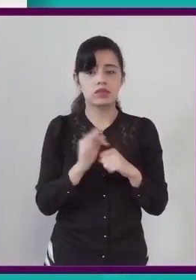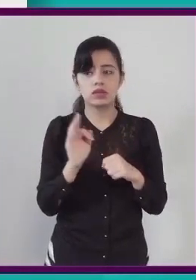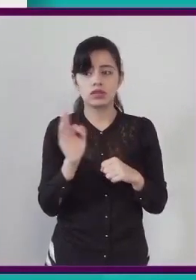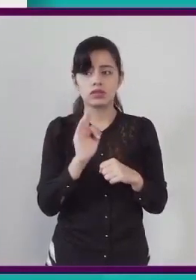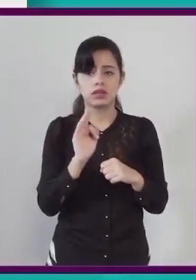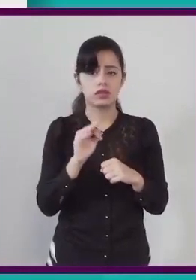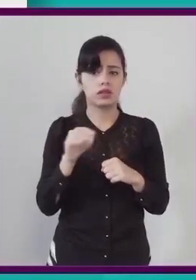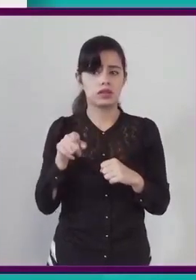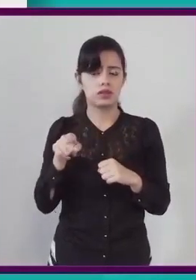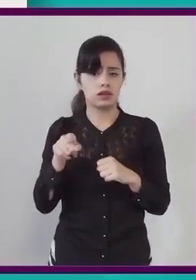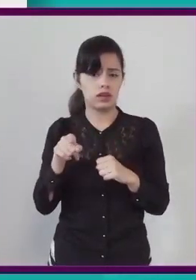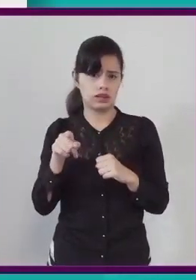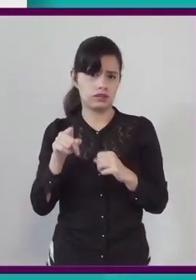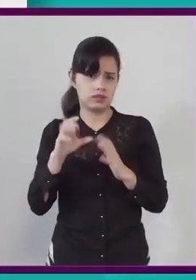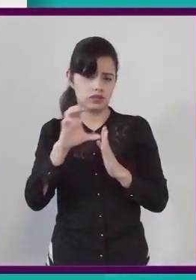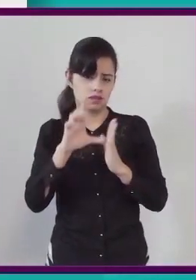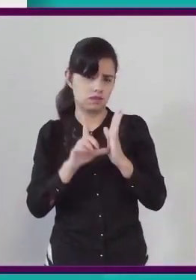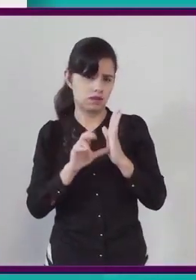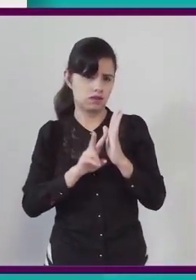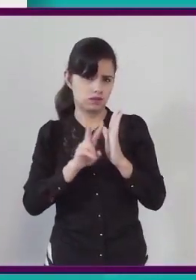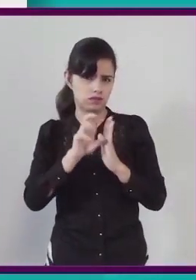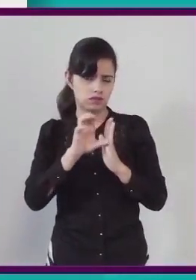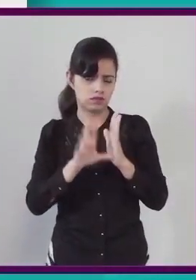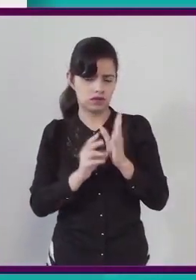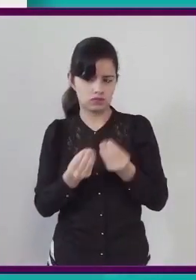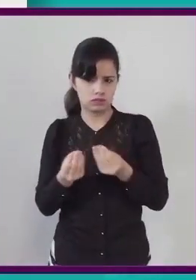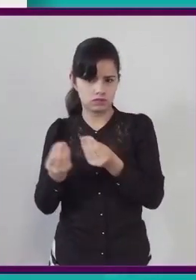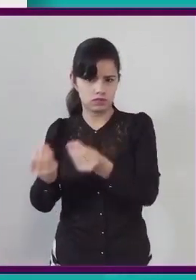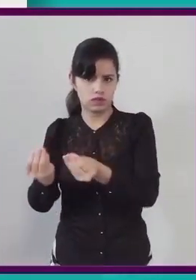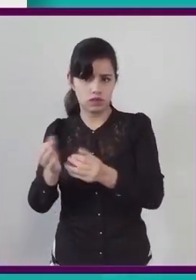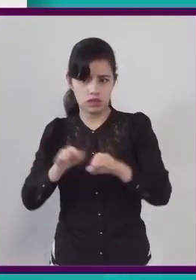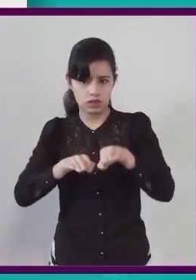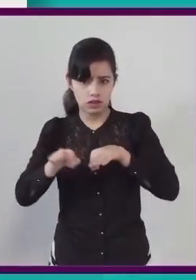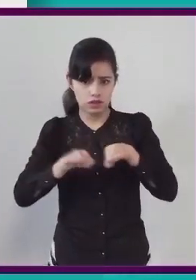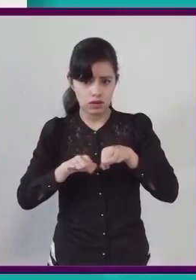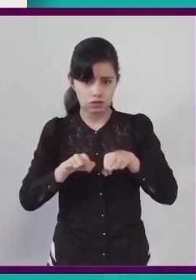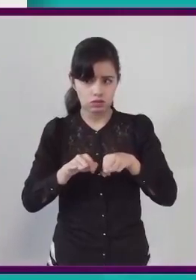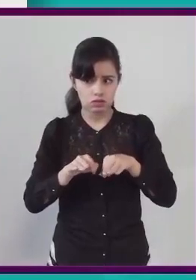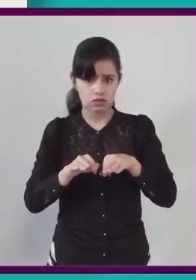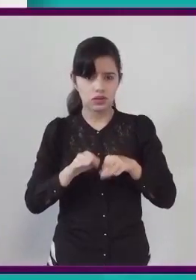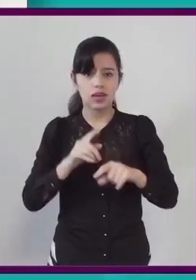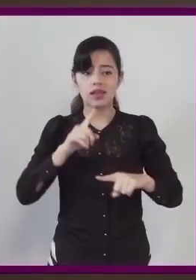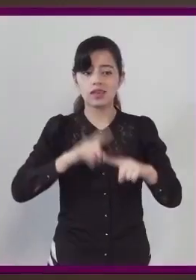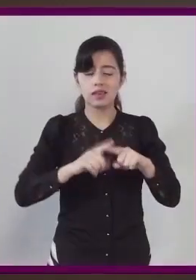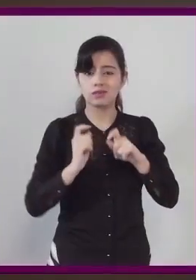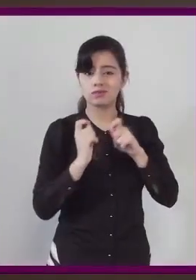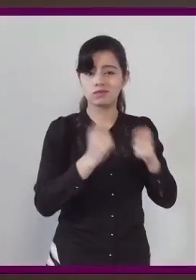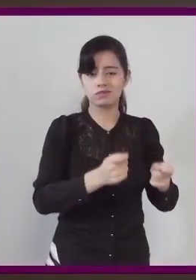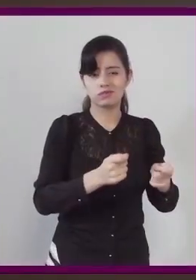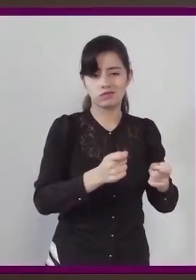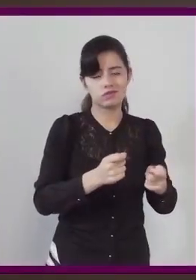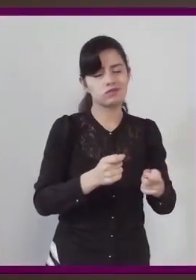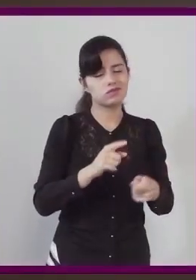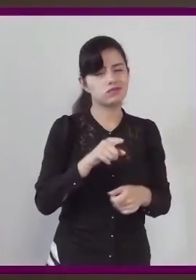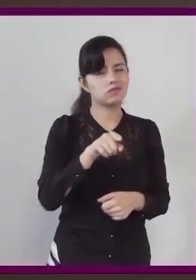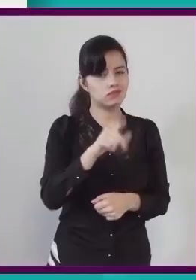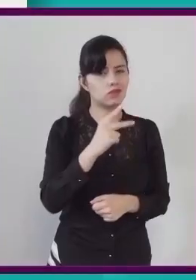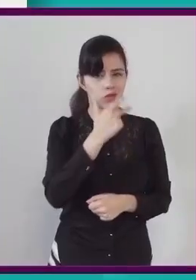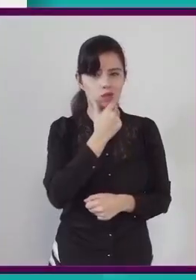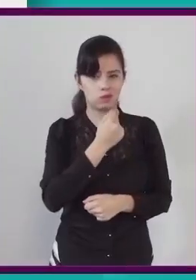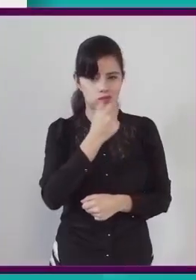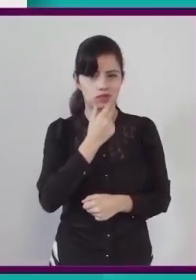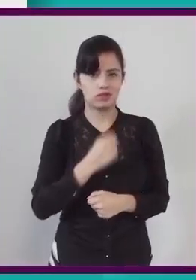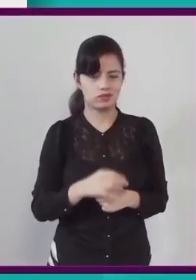trabajos, estadísticamente es más probable que me den un trabajo a mí que a ti, ¿no? En este